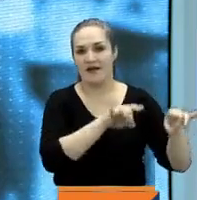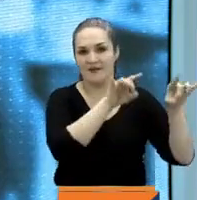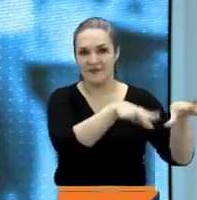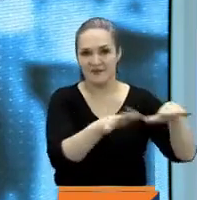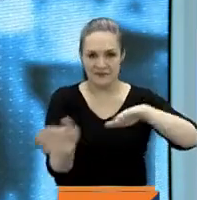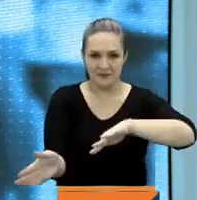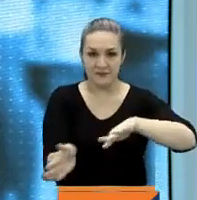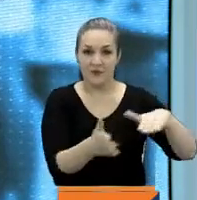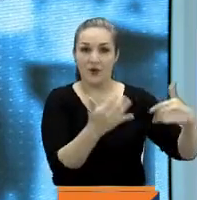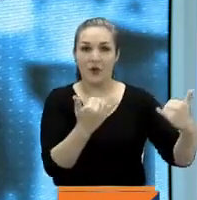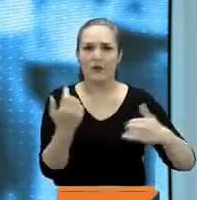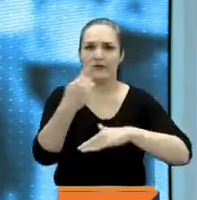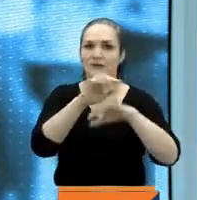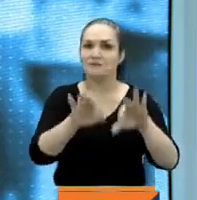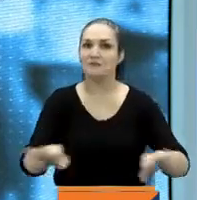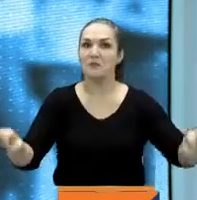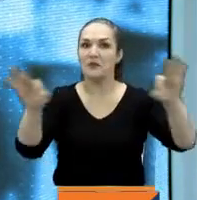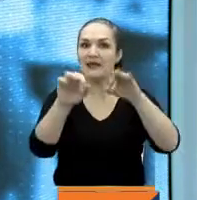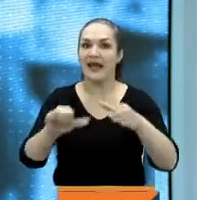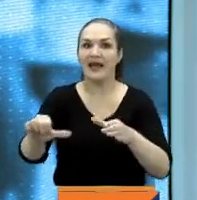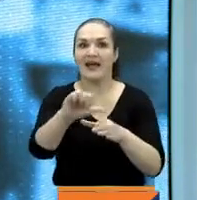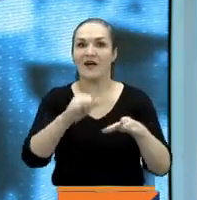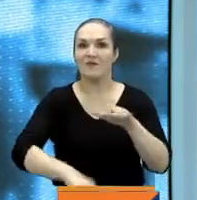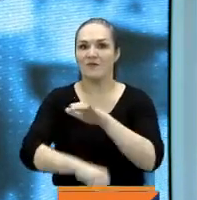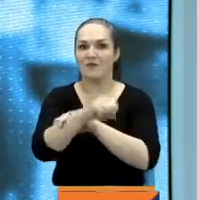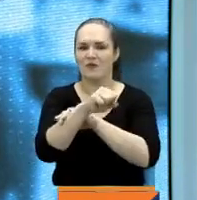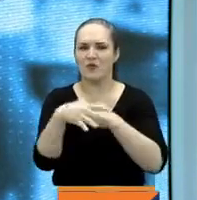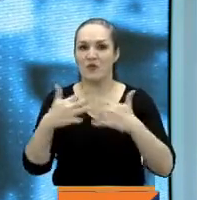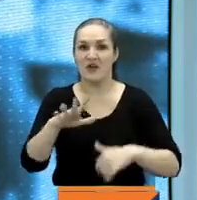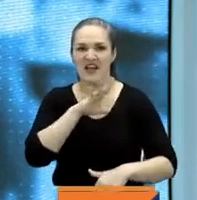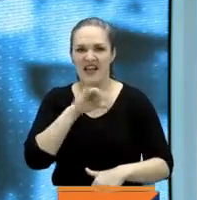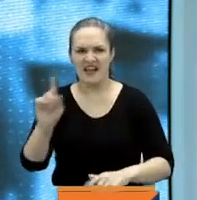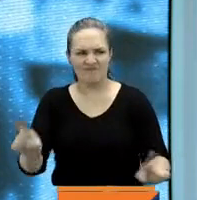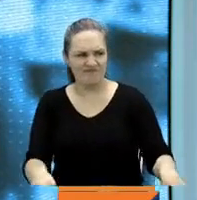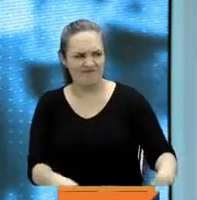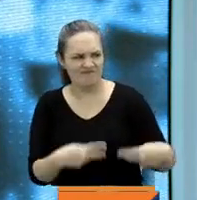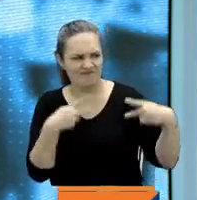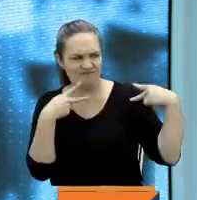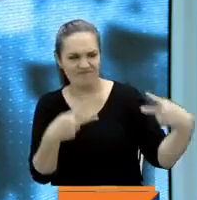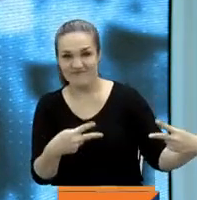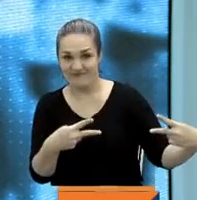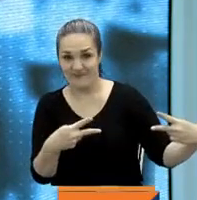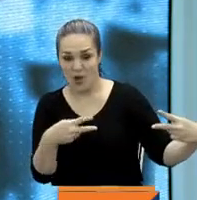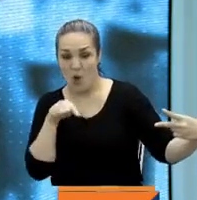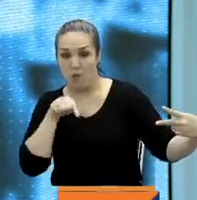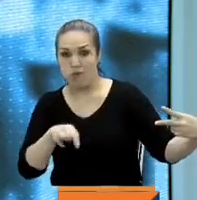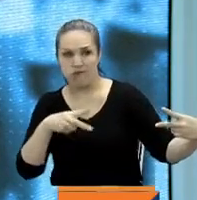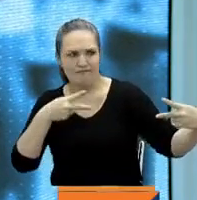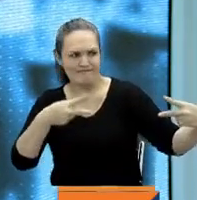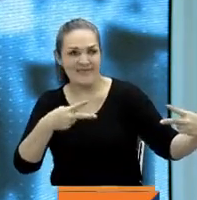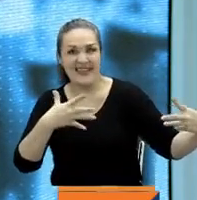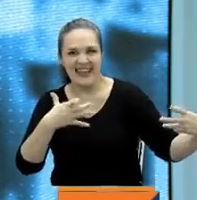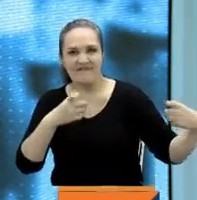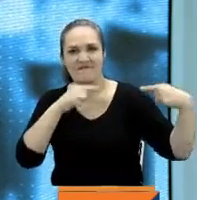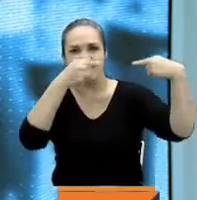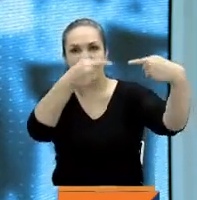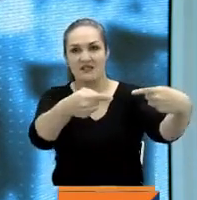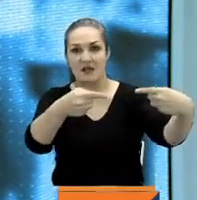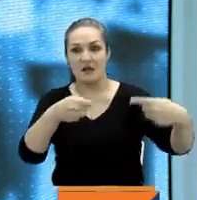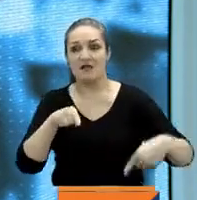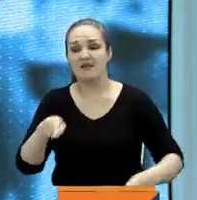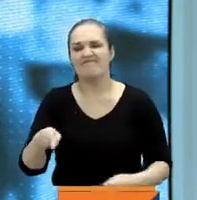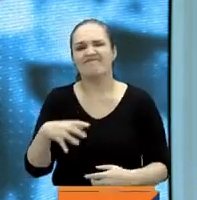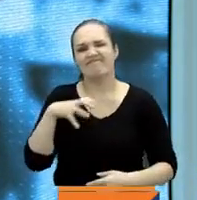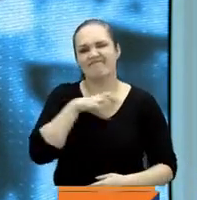y hoy es un día importante para el fútbol femenino de Colombia Pues el deportivo Cali se juega el pase a la final de la Copa Libertadores el equipo no va a contar